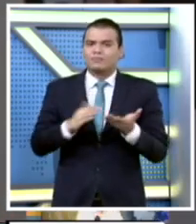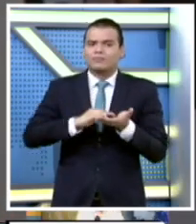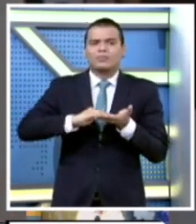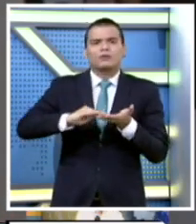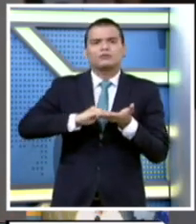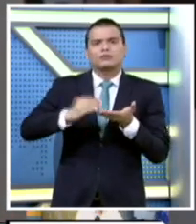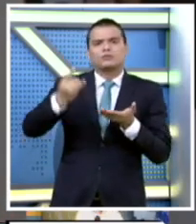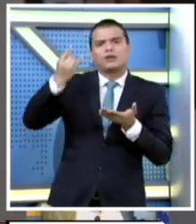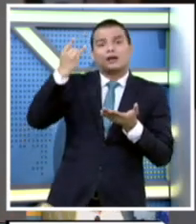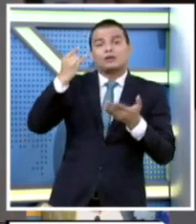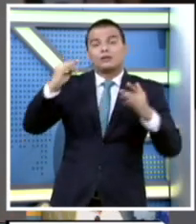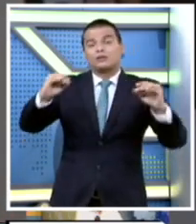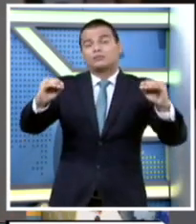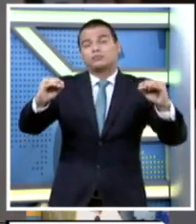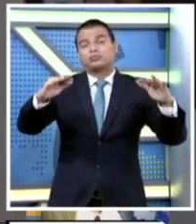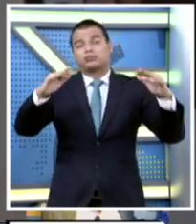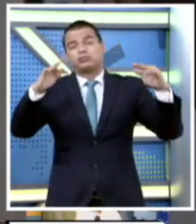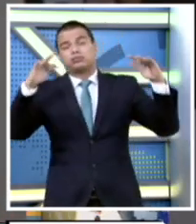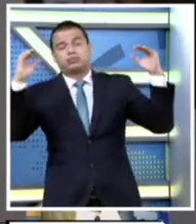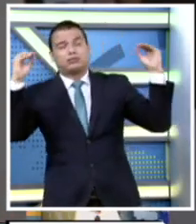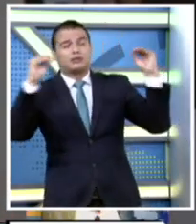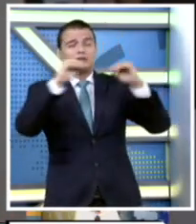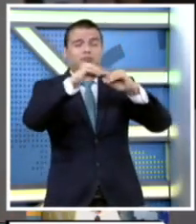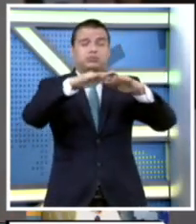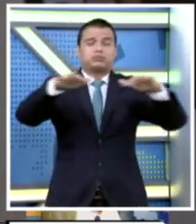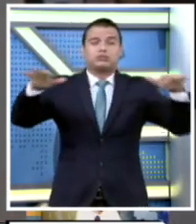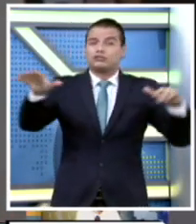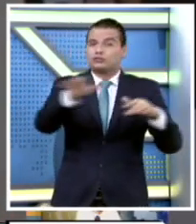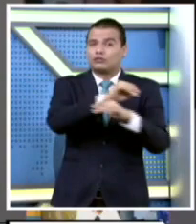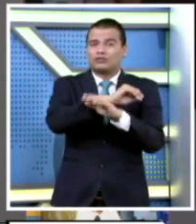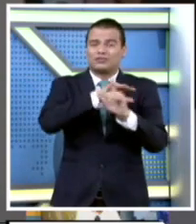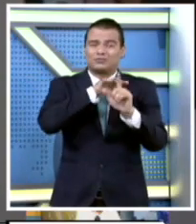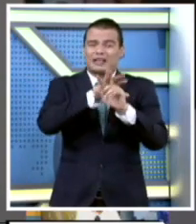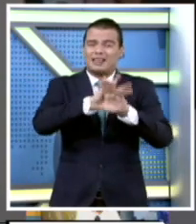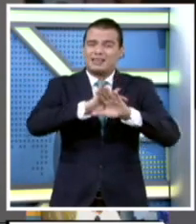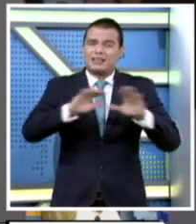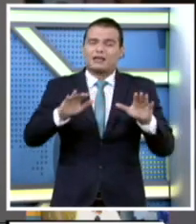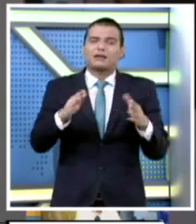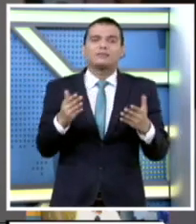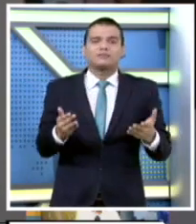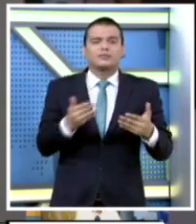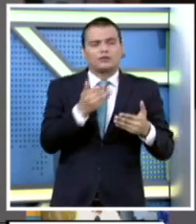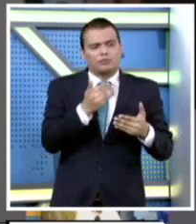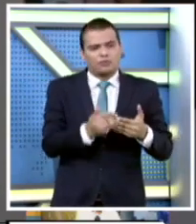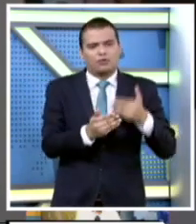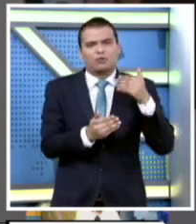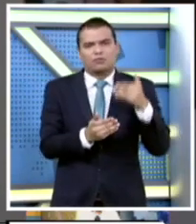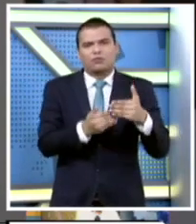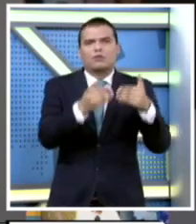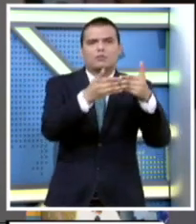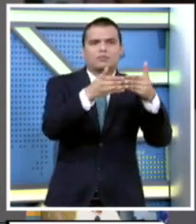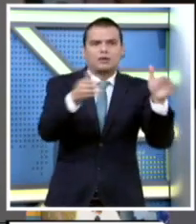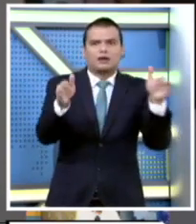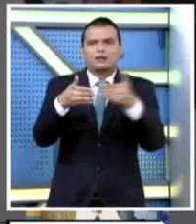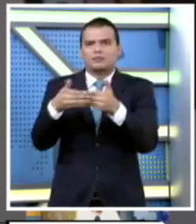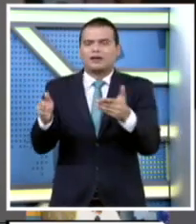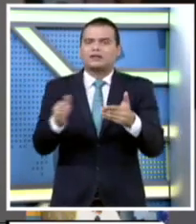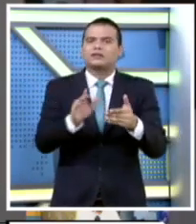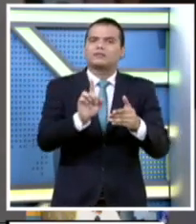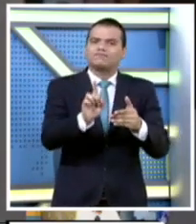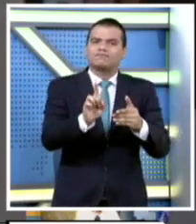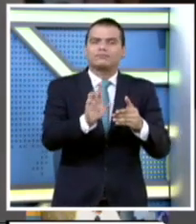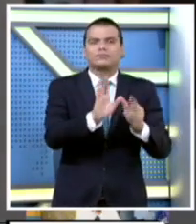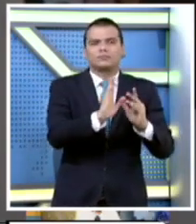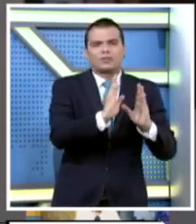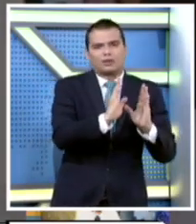un tsunami que daña nuestra ciudad, el desescalonamiento se tiene que hacer de manera progresiva, organizada,